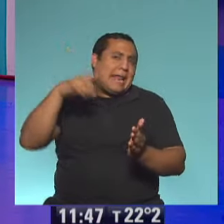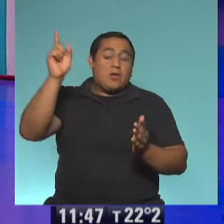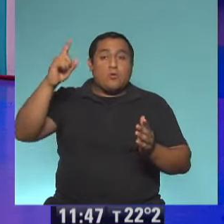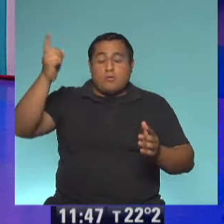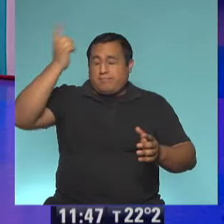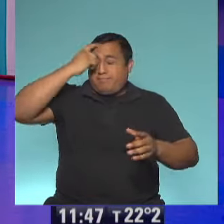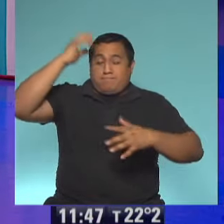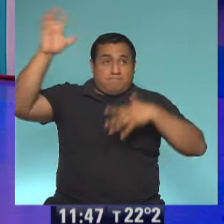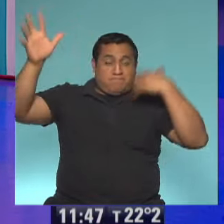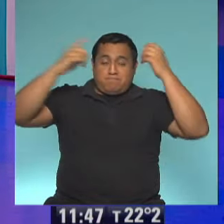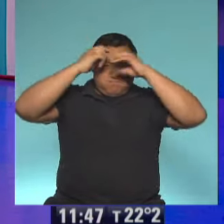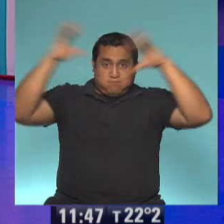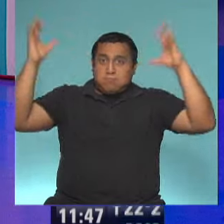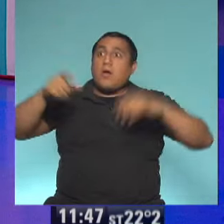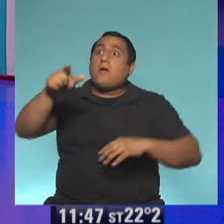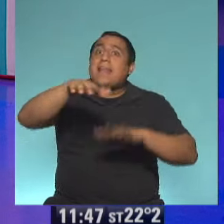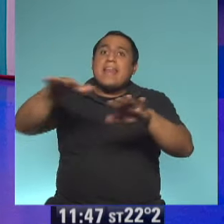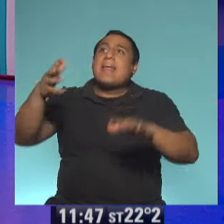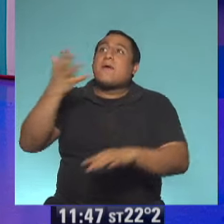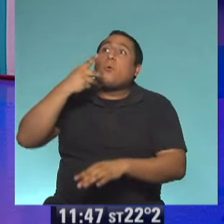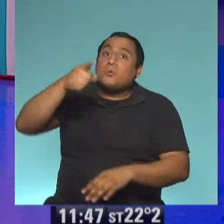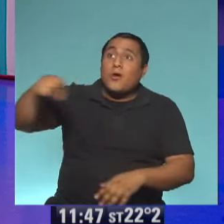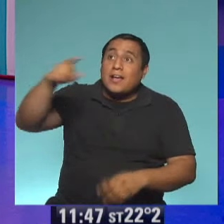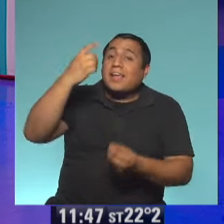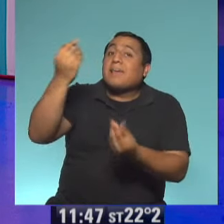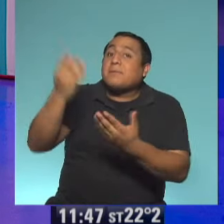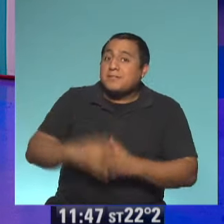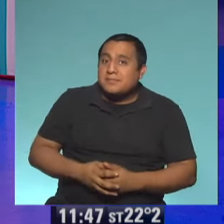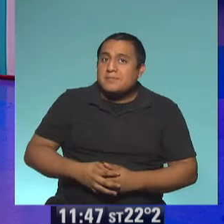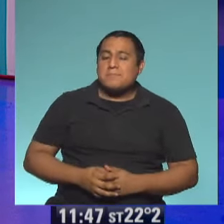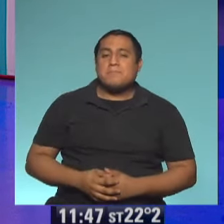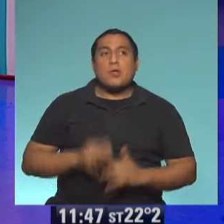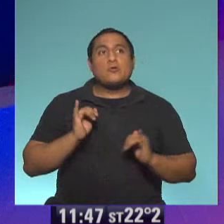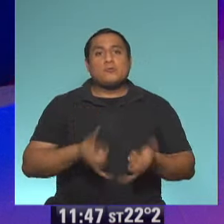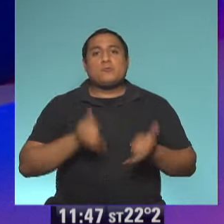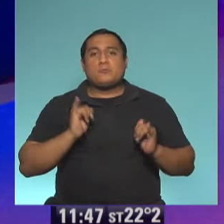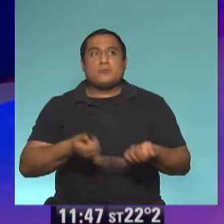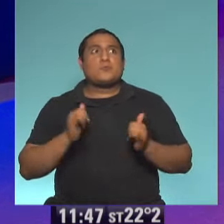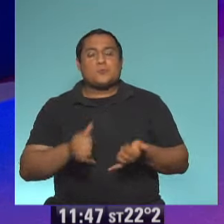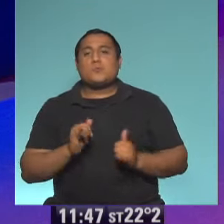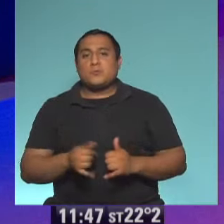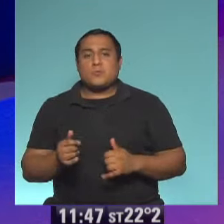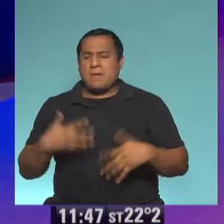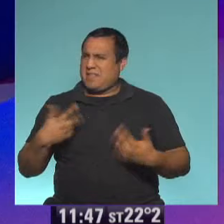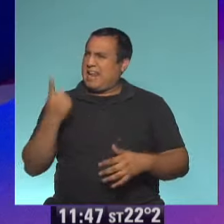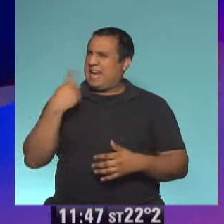la cabeza. ¿Qué les pareció, chicos, a ustedes? ¿Les gustó? Sí. Muy extraño, ¿no?